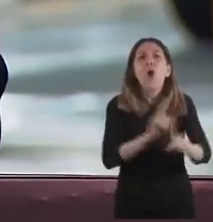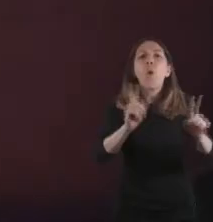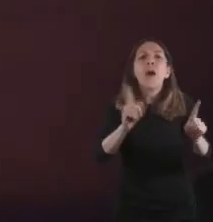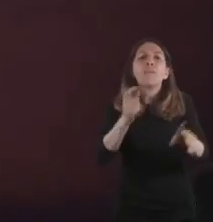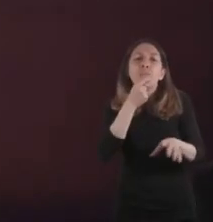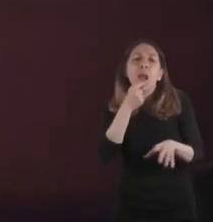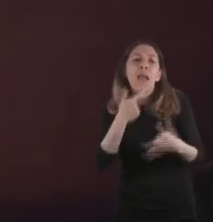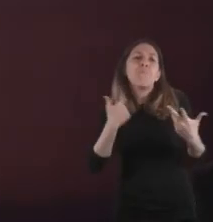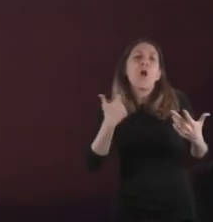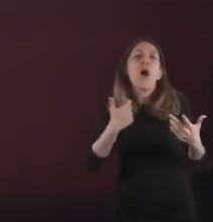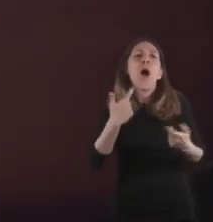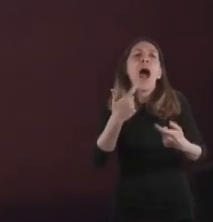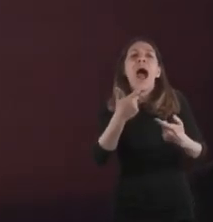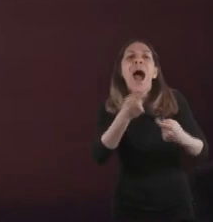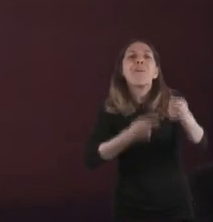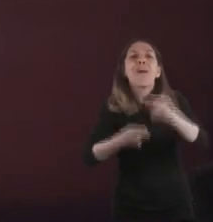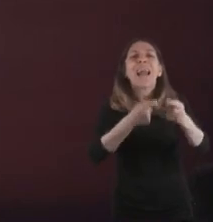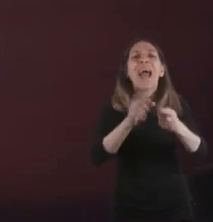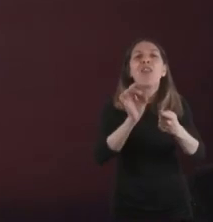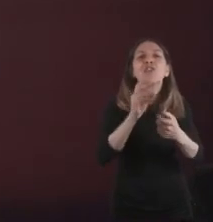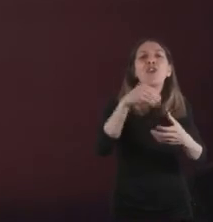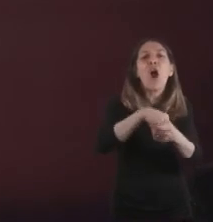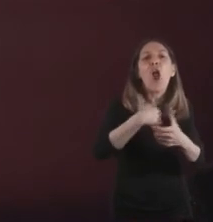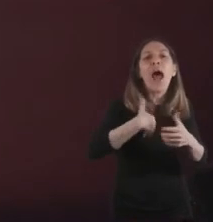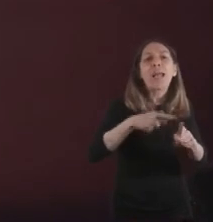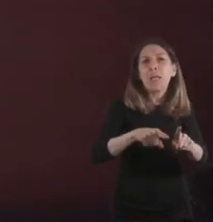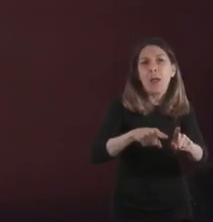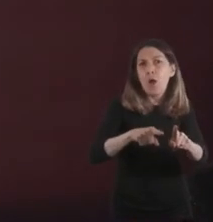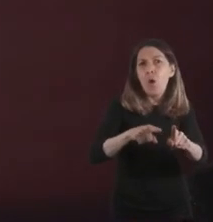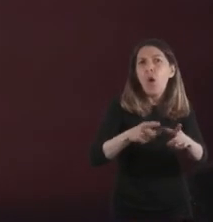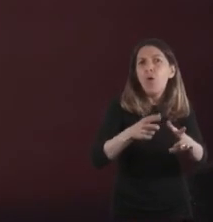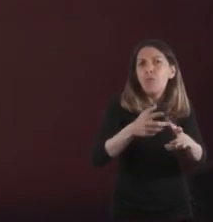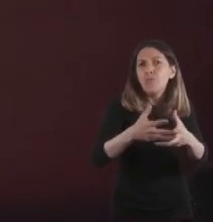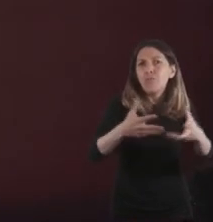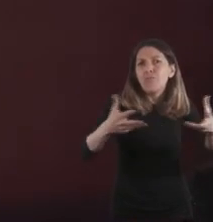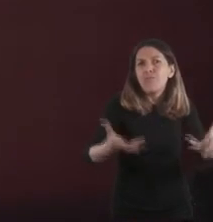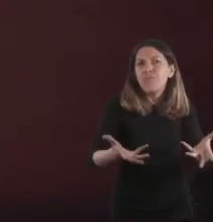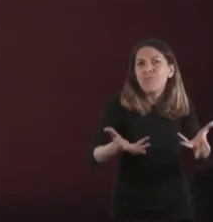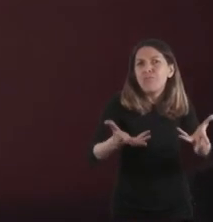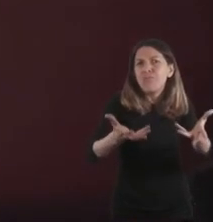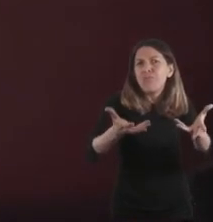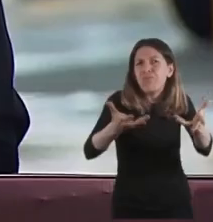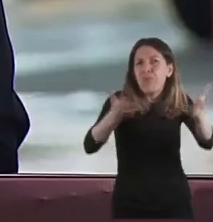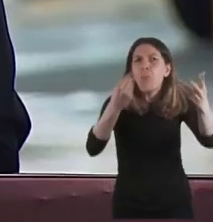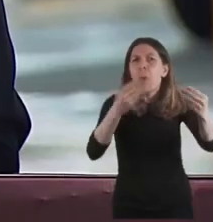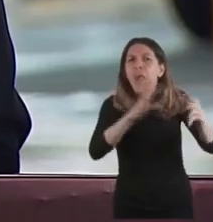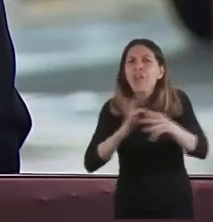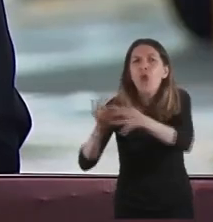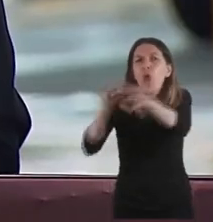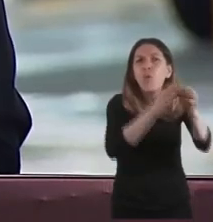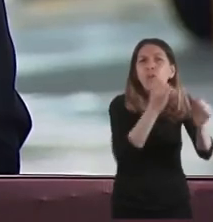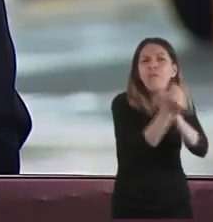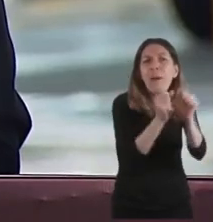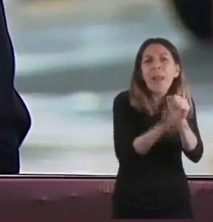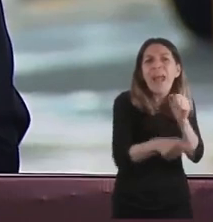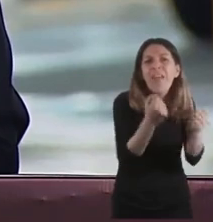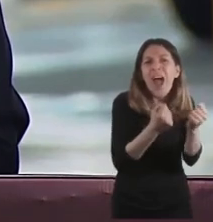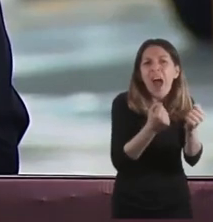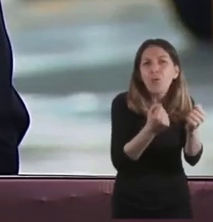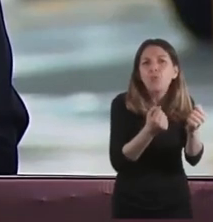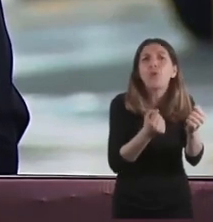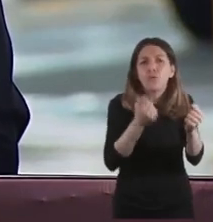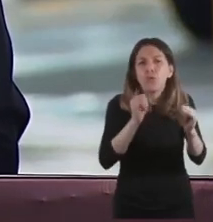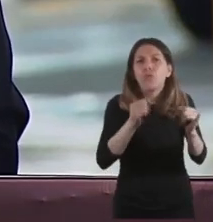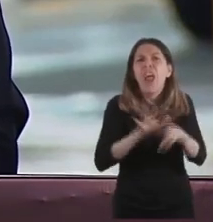local y se ha transformado en un jugador que puede mirar de manera conjunta el mercado